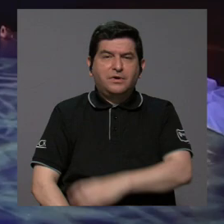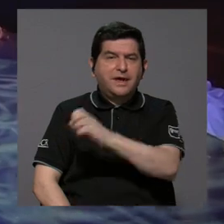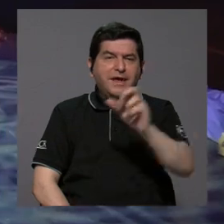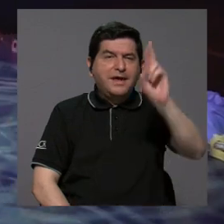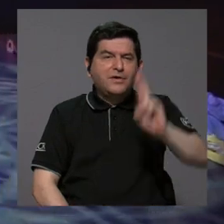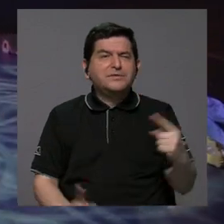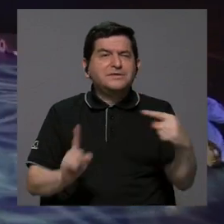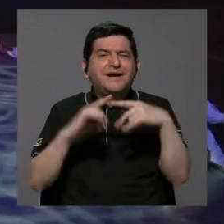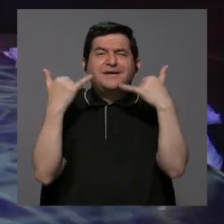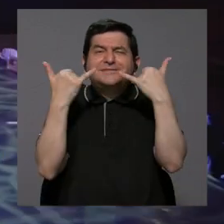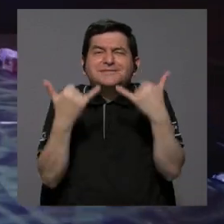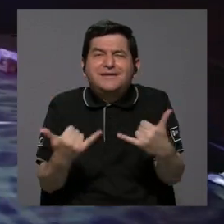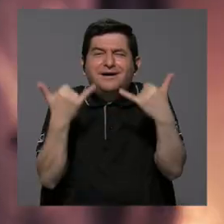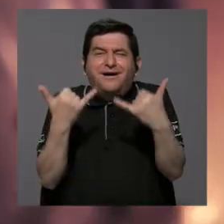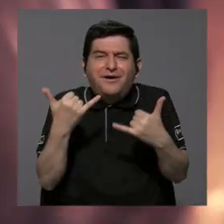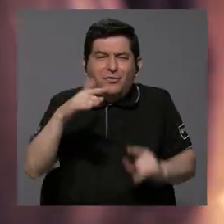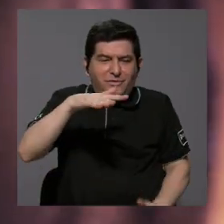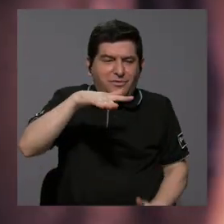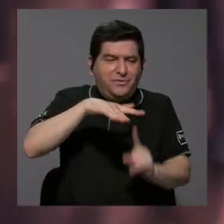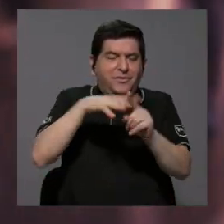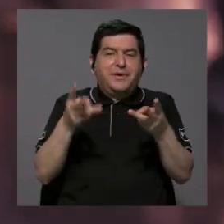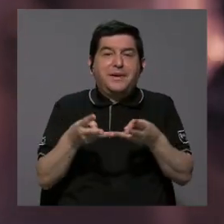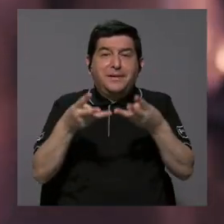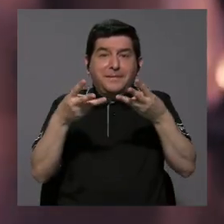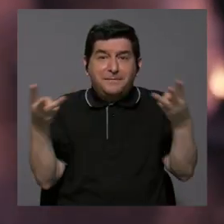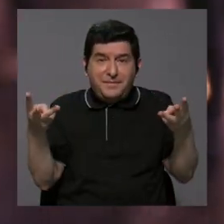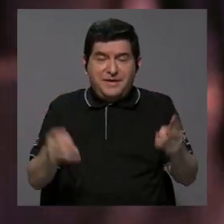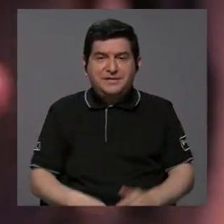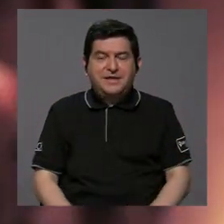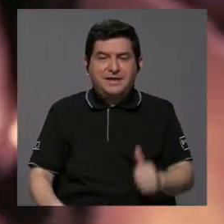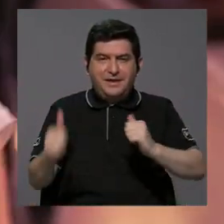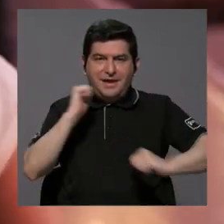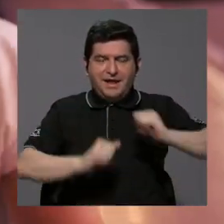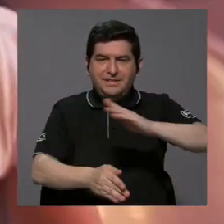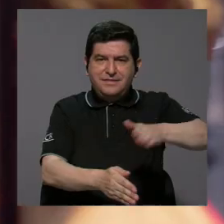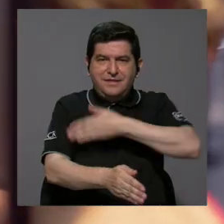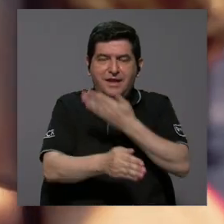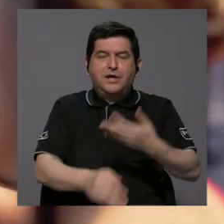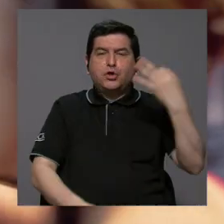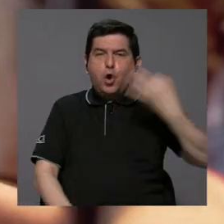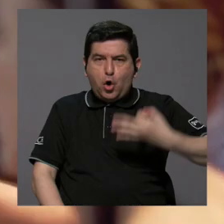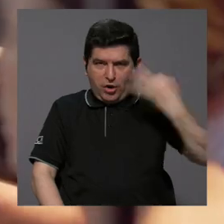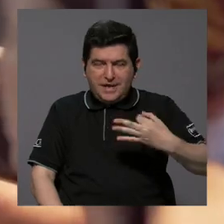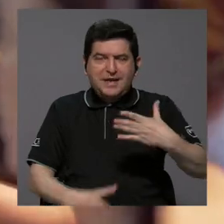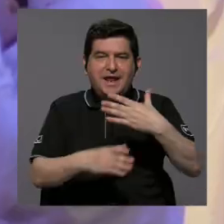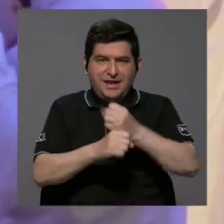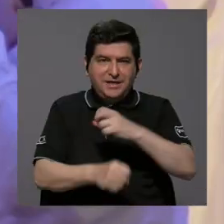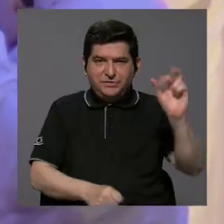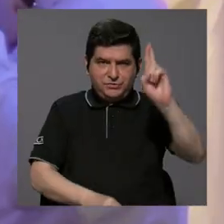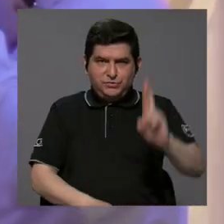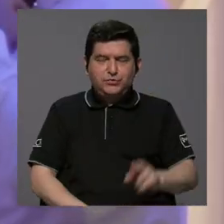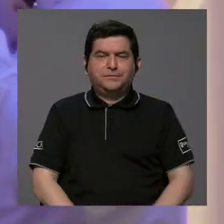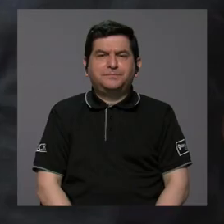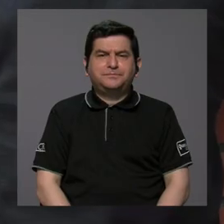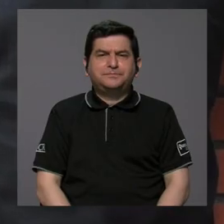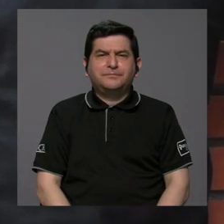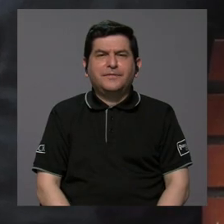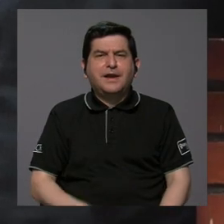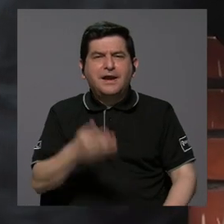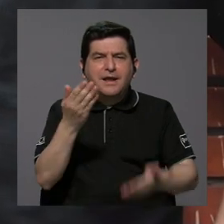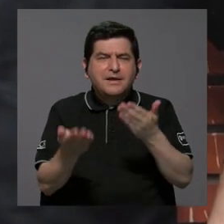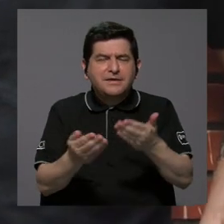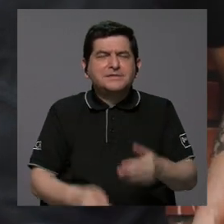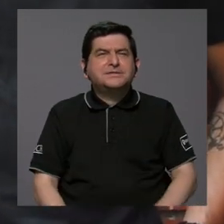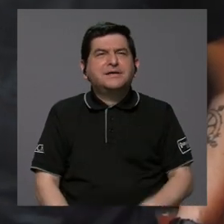Costa Rica hasta ahora Estamos viendo material de teatro musical original creado en Costa Rica Y si podríamos un poquito